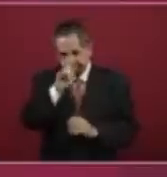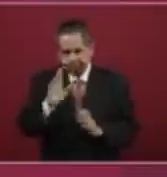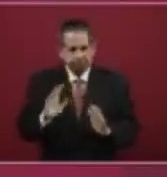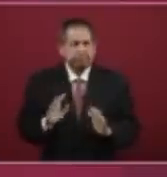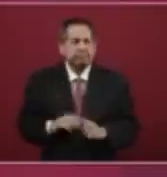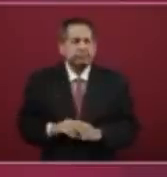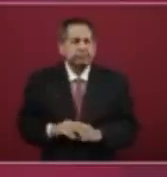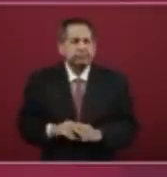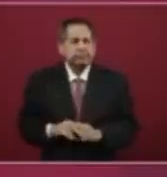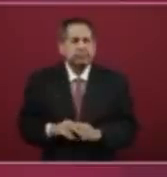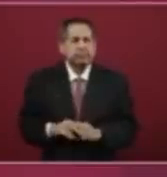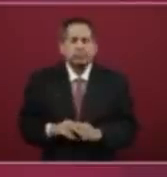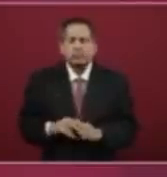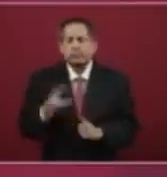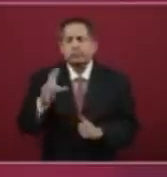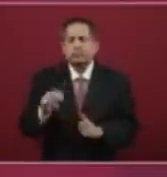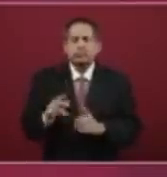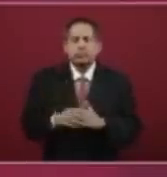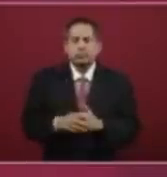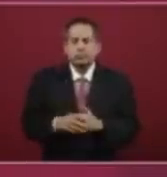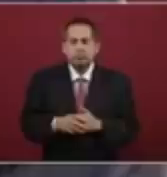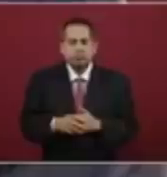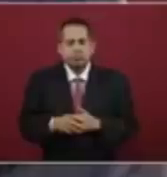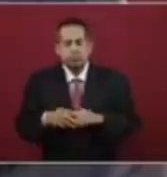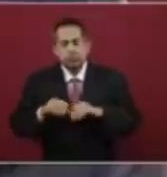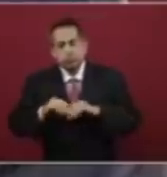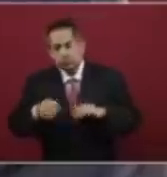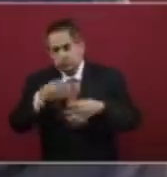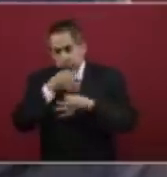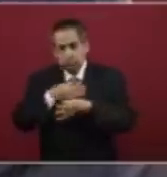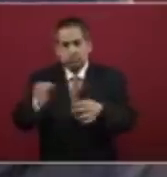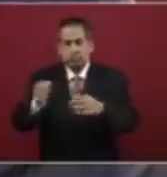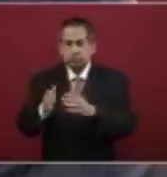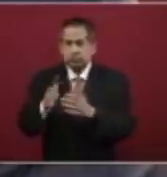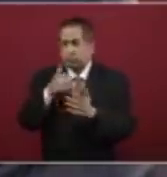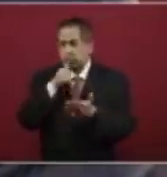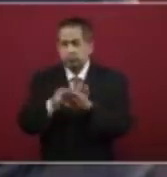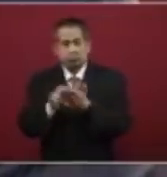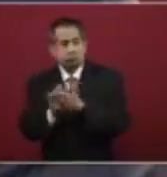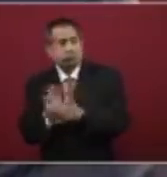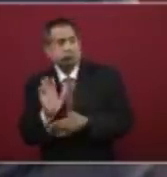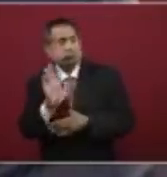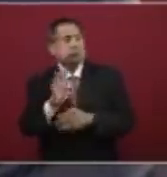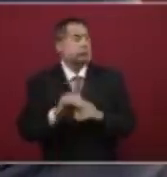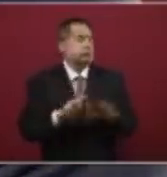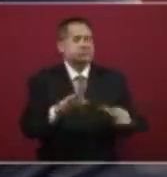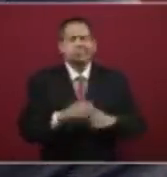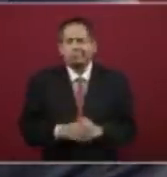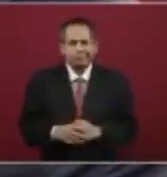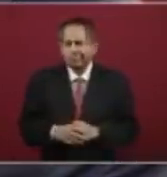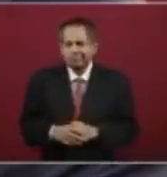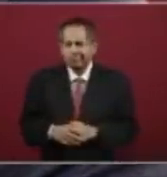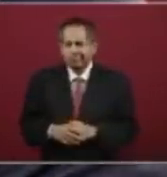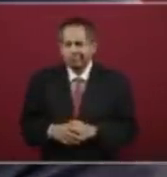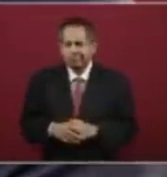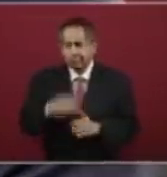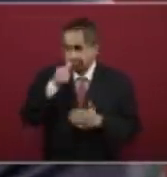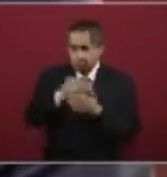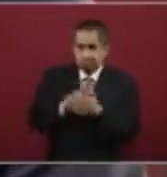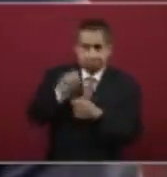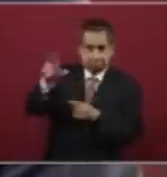No vamos a dar a conocer la carta, ni la que enviamos al rey, ni la